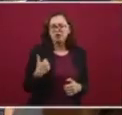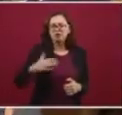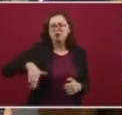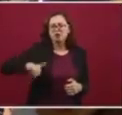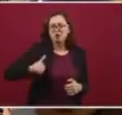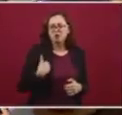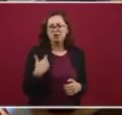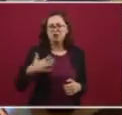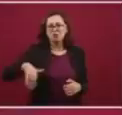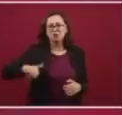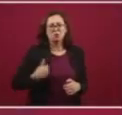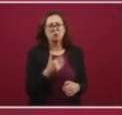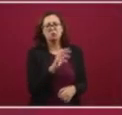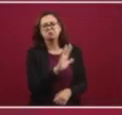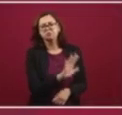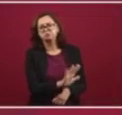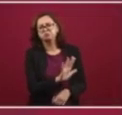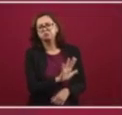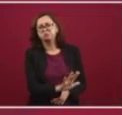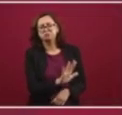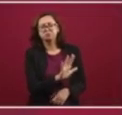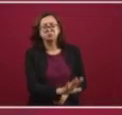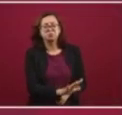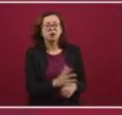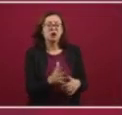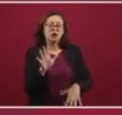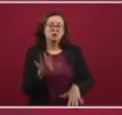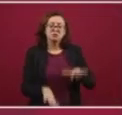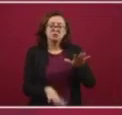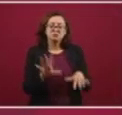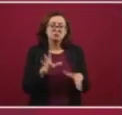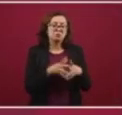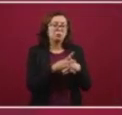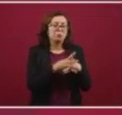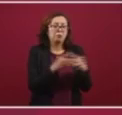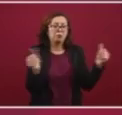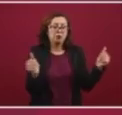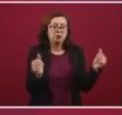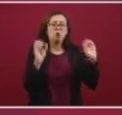si no desaparecían, se echaban a perder,